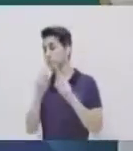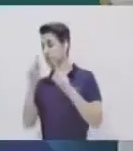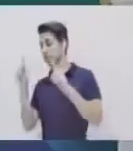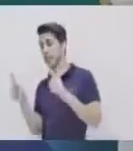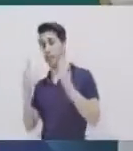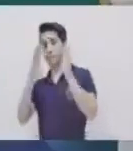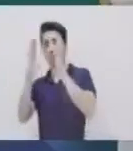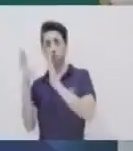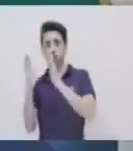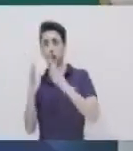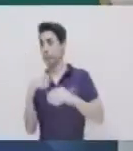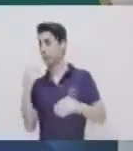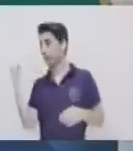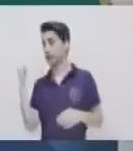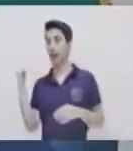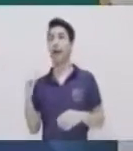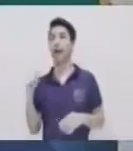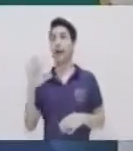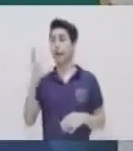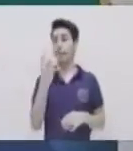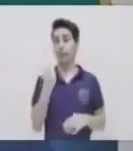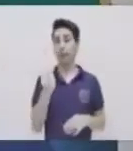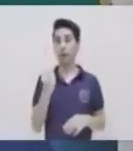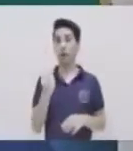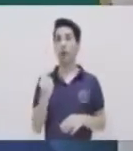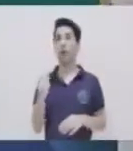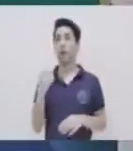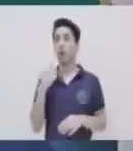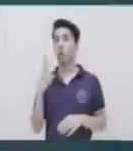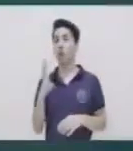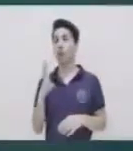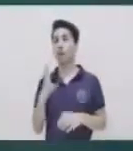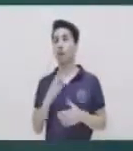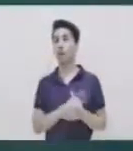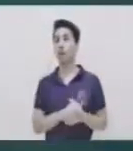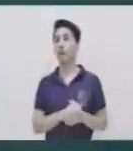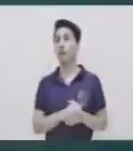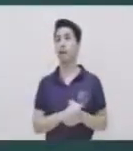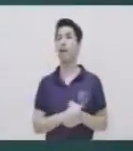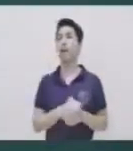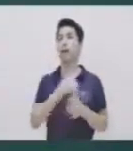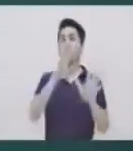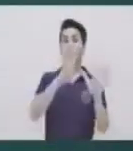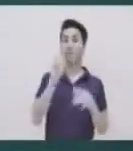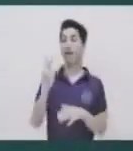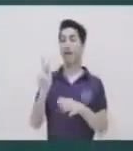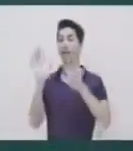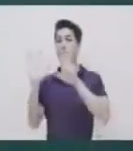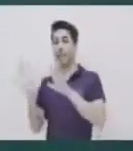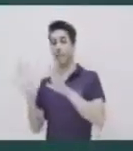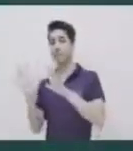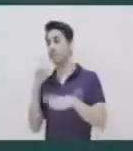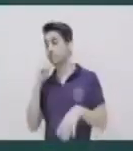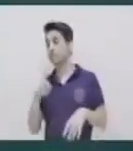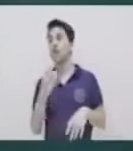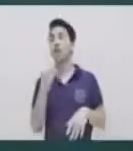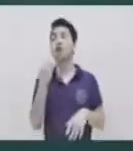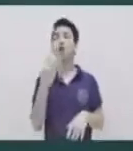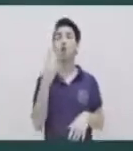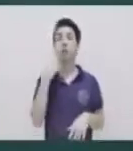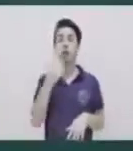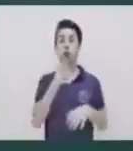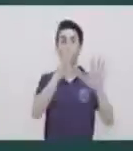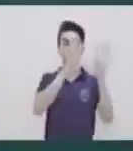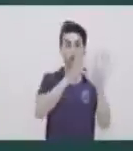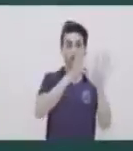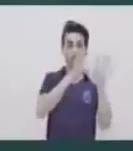Cuando nos quede entero, vamos a tomar esa posición y la siguiente, que sería 10. Entonces vamos a tomar el